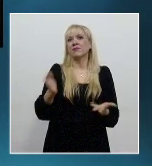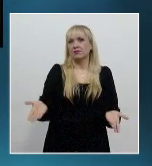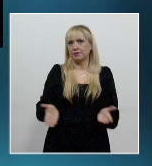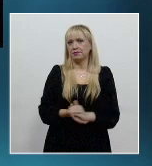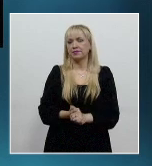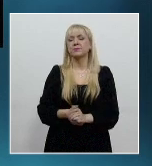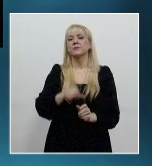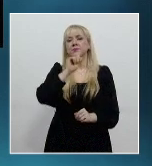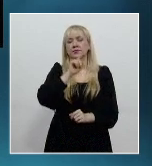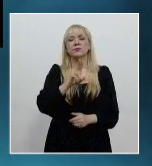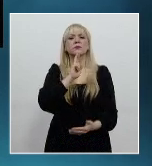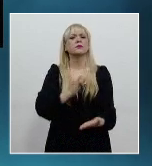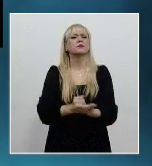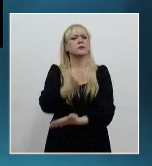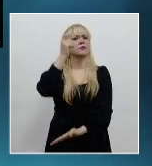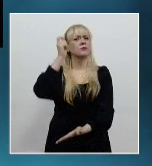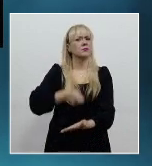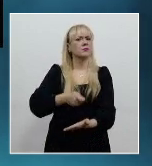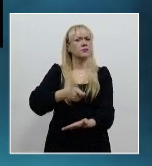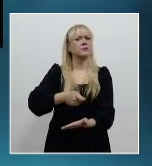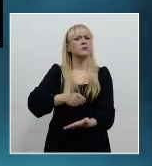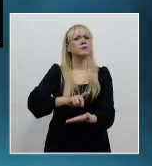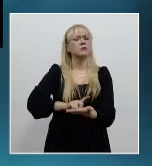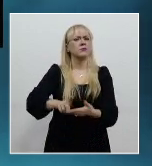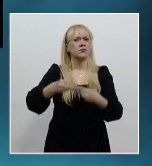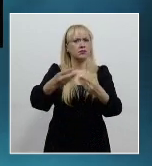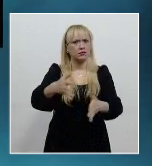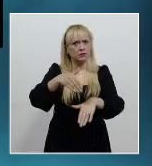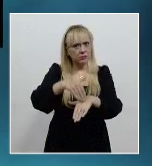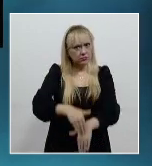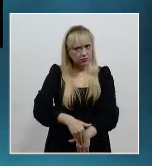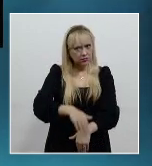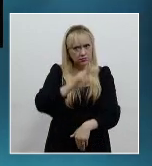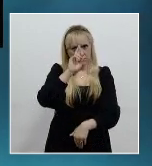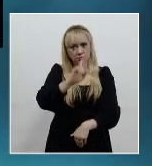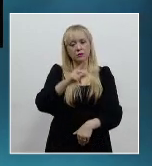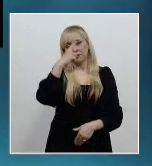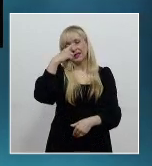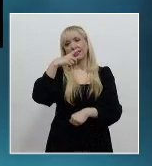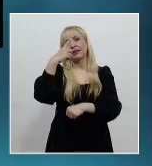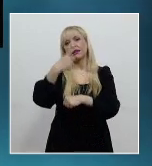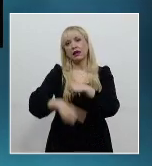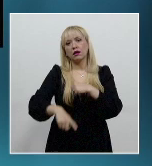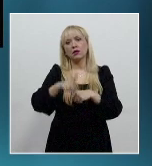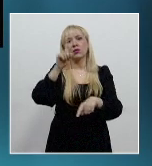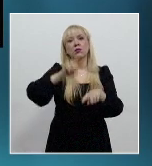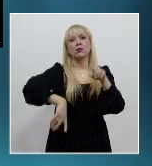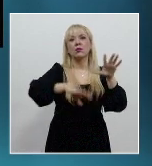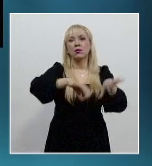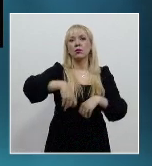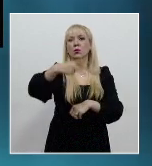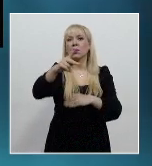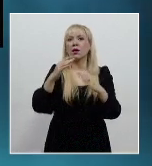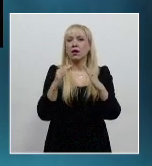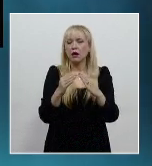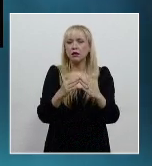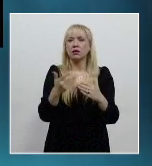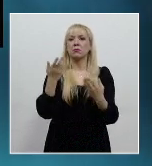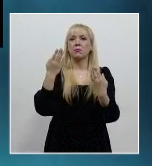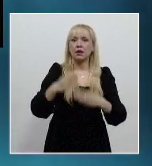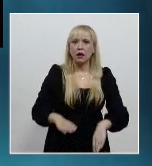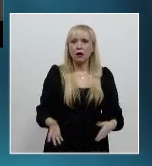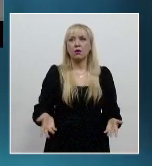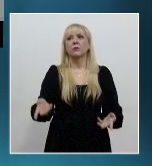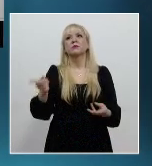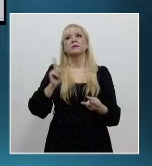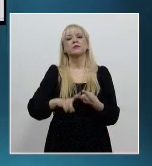publica jurisprudencias sobre reparación del daño patrimonial, 2 en materia de alimentos, en las que fija cómo debe